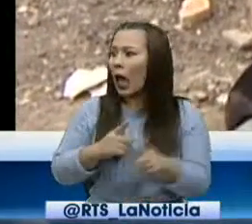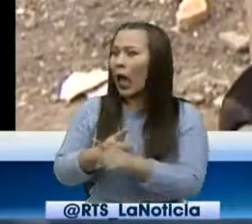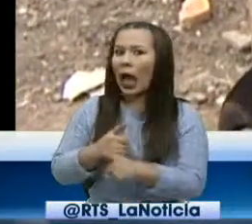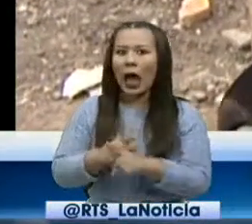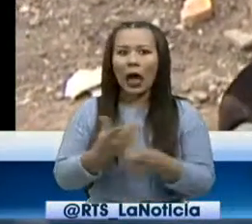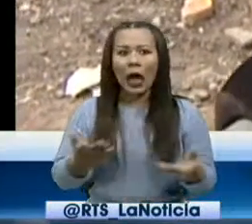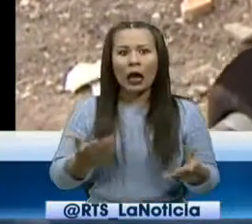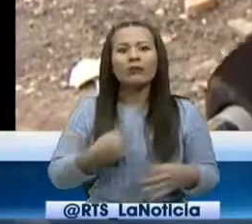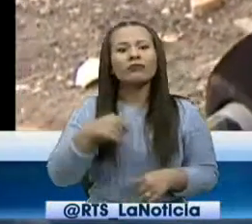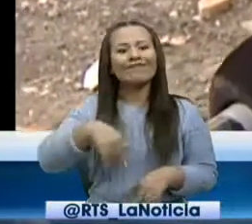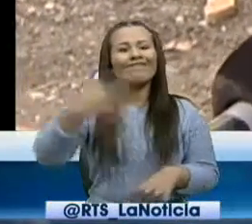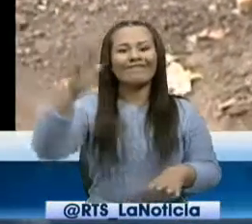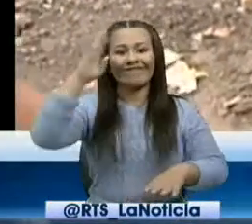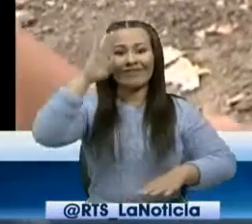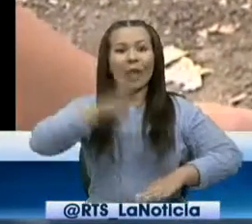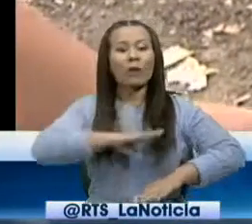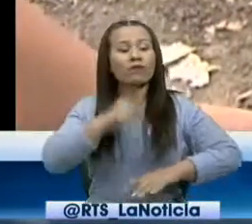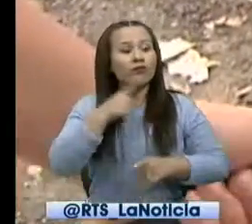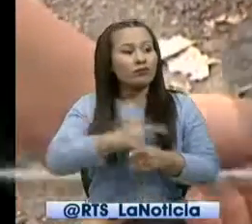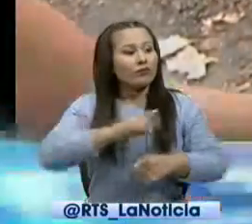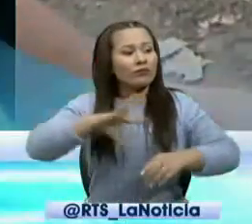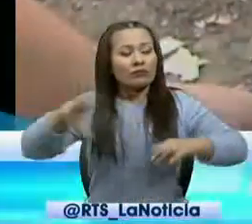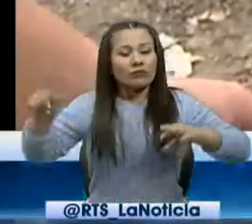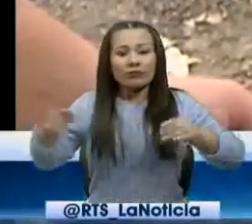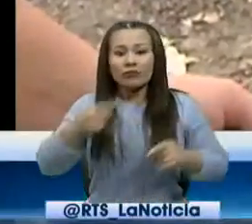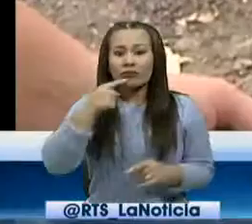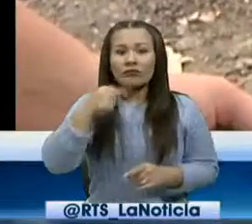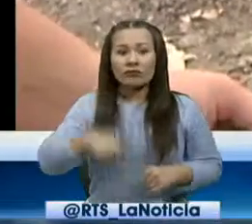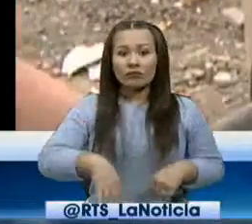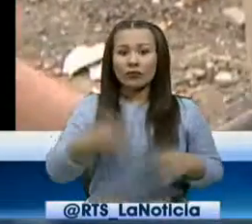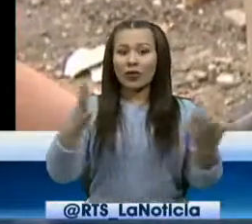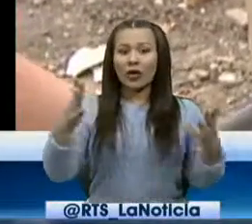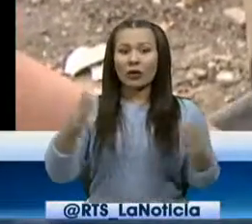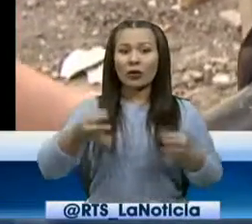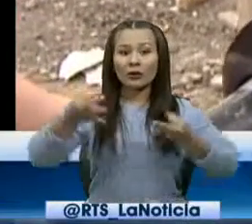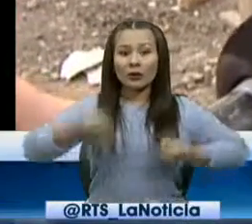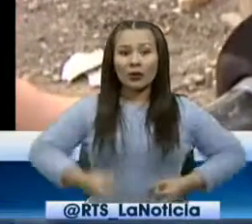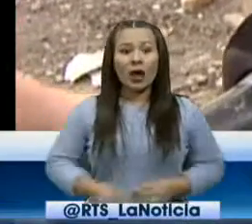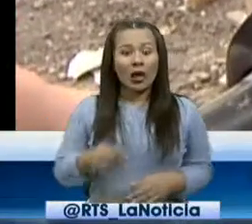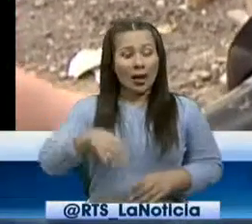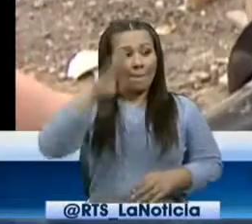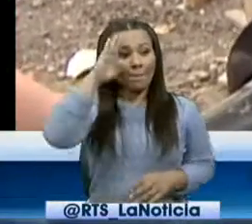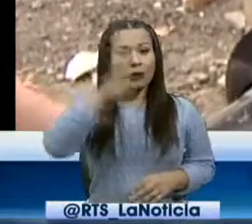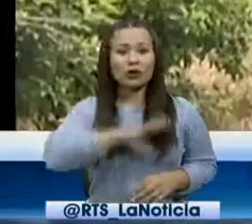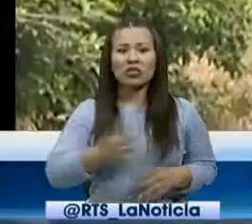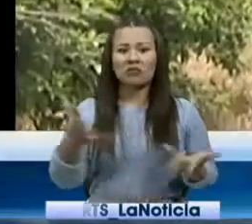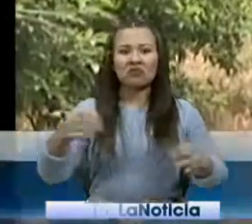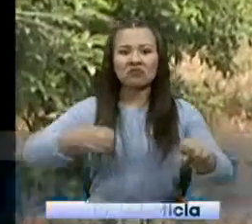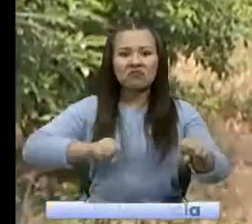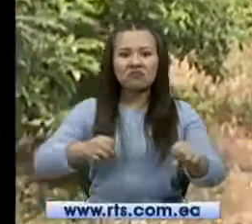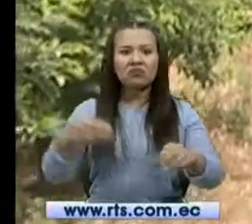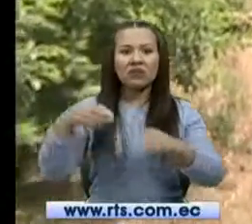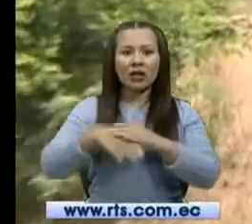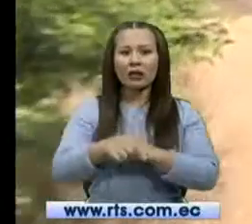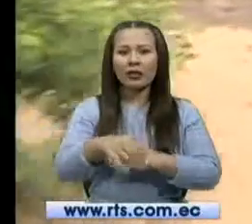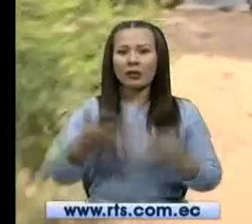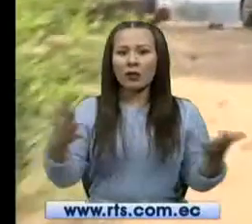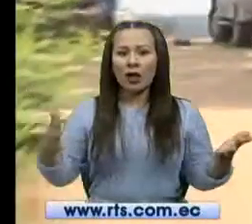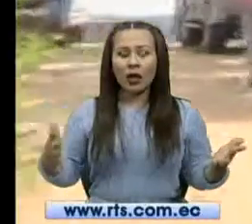medias vacías, se le van llevando las cosas. Aquí no hay seguridad, la policía entra pero de repente. Creo que a la policía le da miedo entrar por allá. El cuerpo